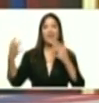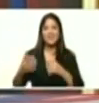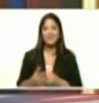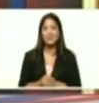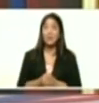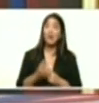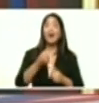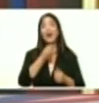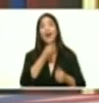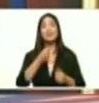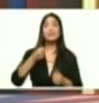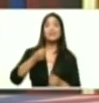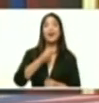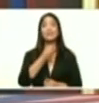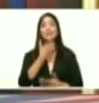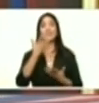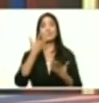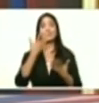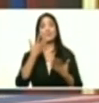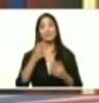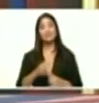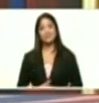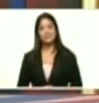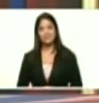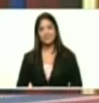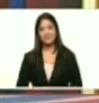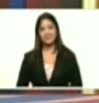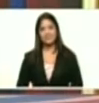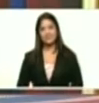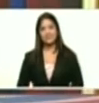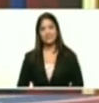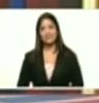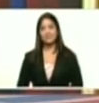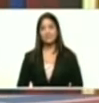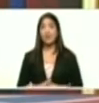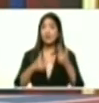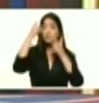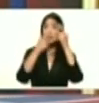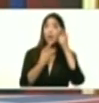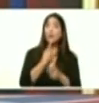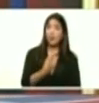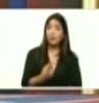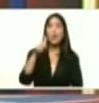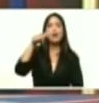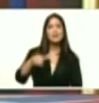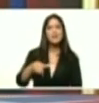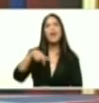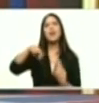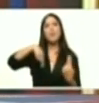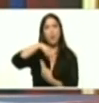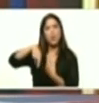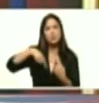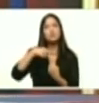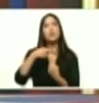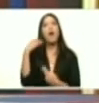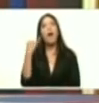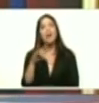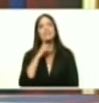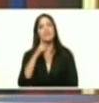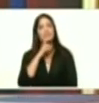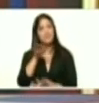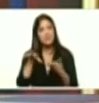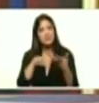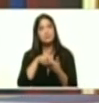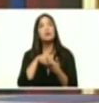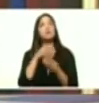Discutiendo, cantando en ese paisaje. Lo dijo. Y aquí va la revolución, con dificultades. Sí. Y la